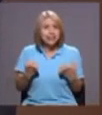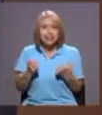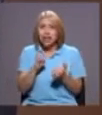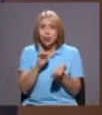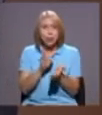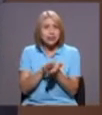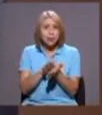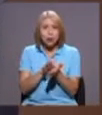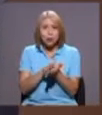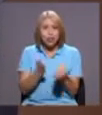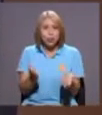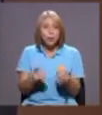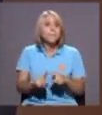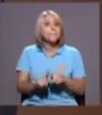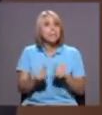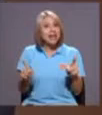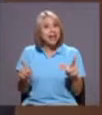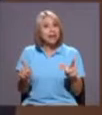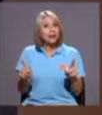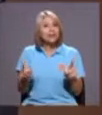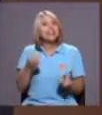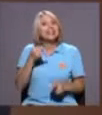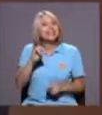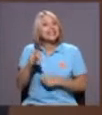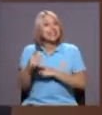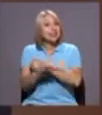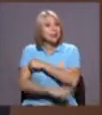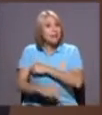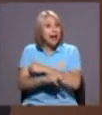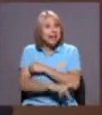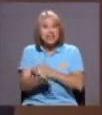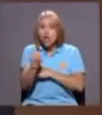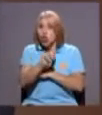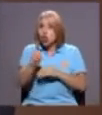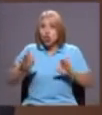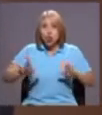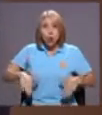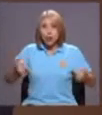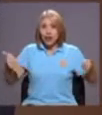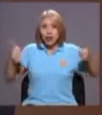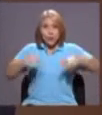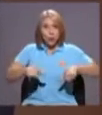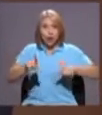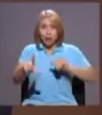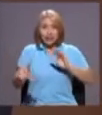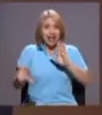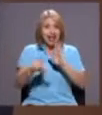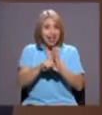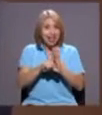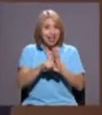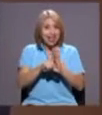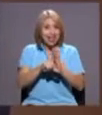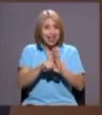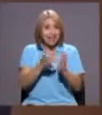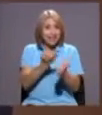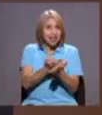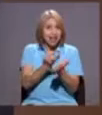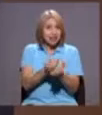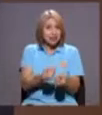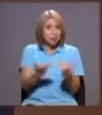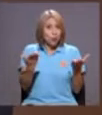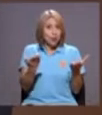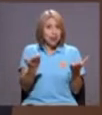Pero créame que el costo que hubiera tenido el país de no haber aprobado esa ley habría sido de